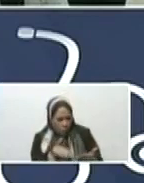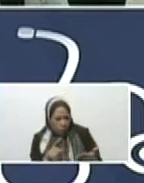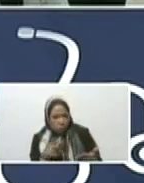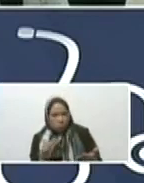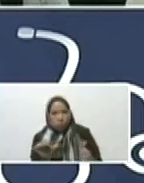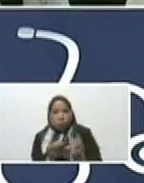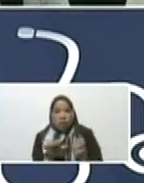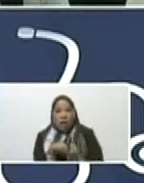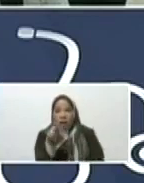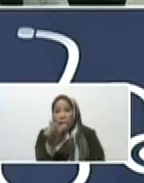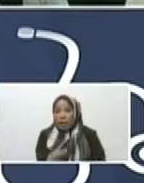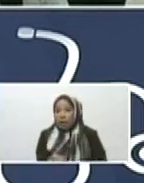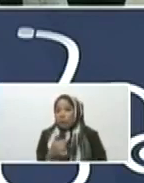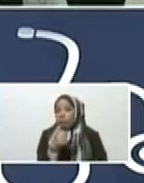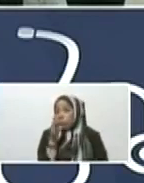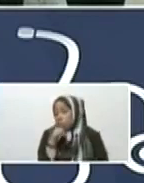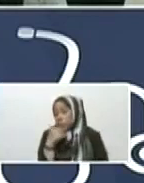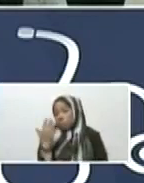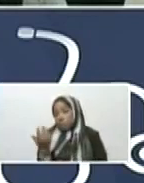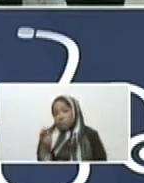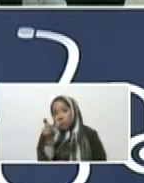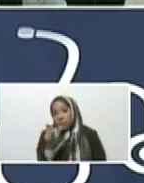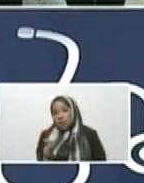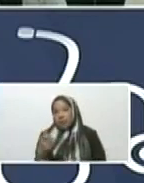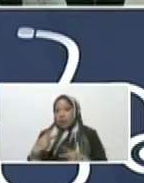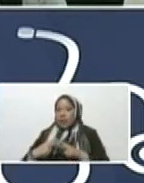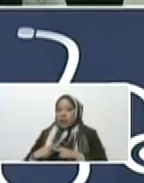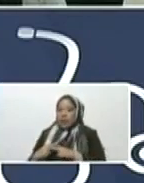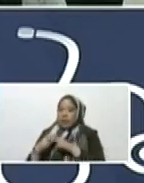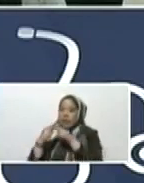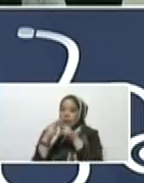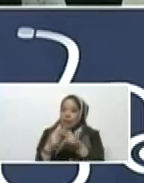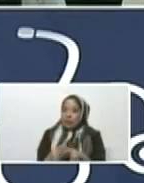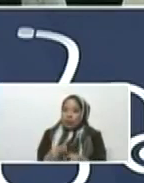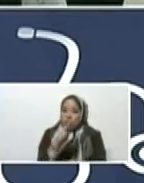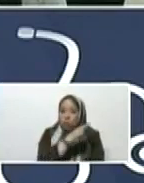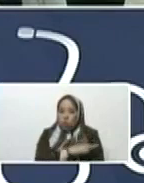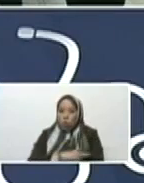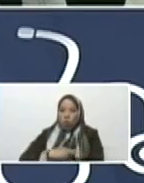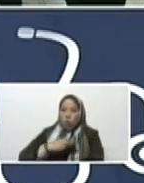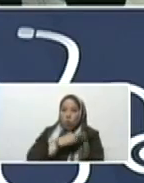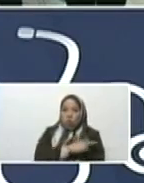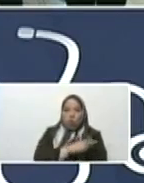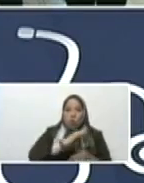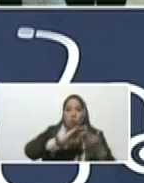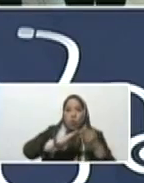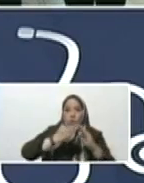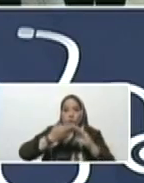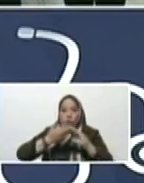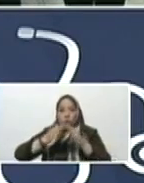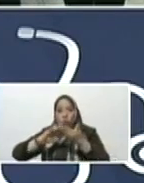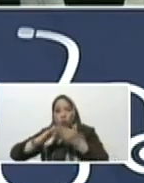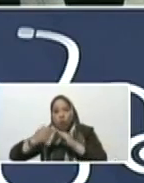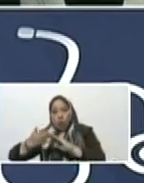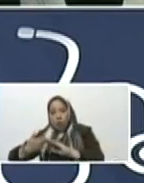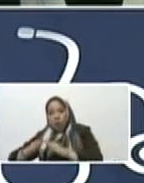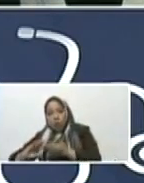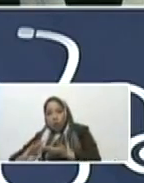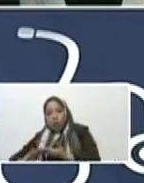Vamos precisamente a la entrega de la clínica popular Eliezer